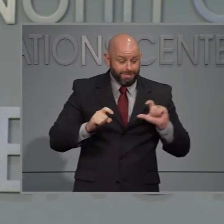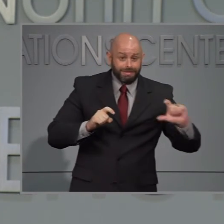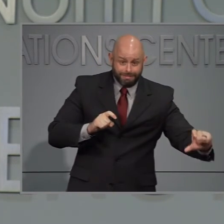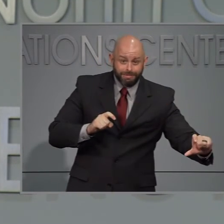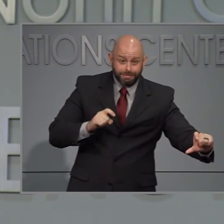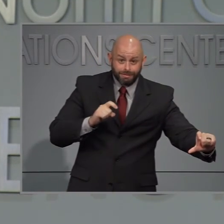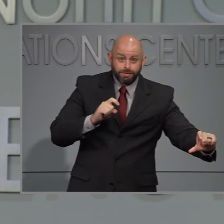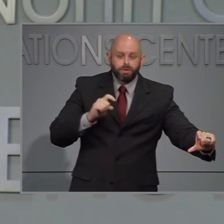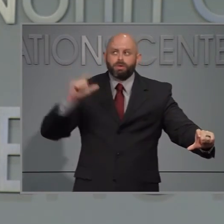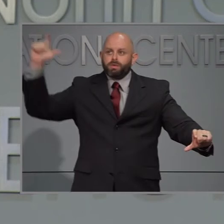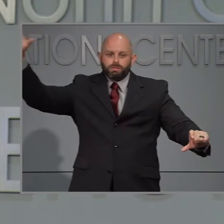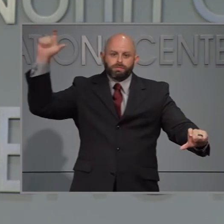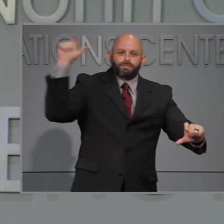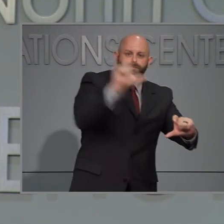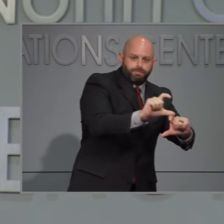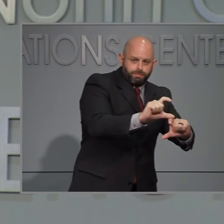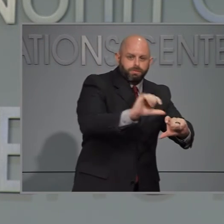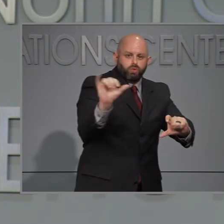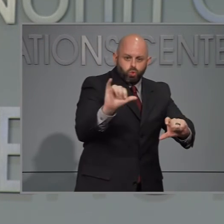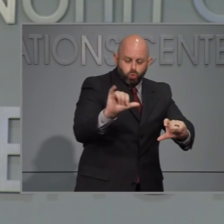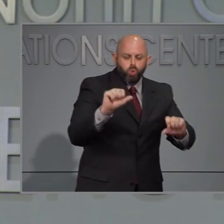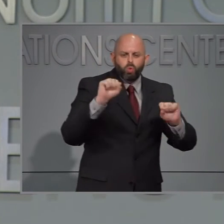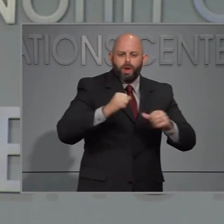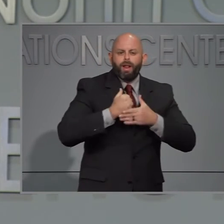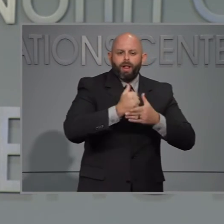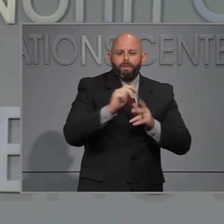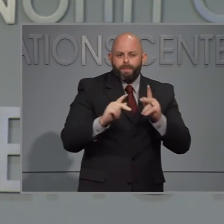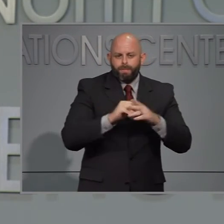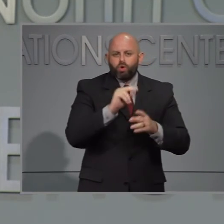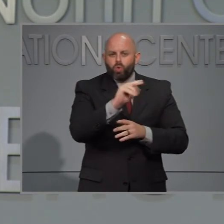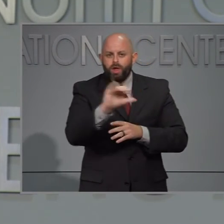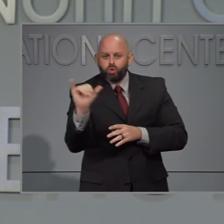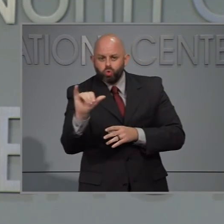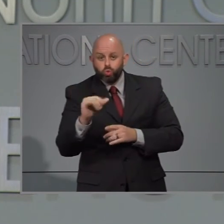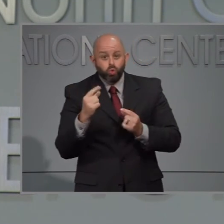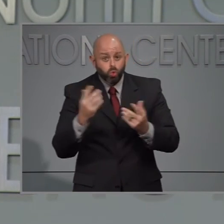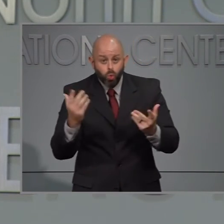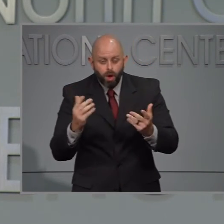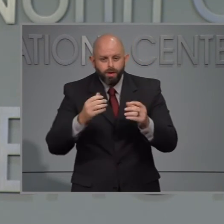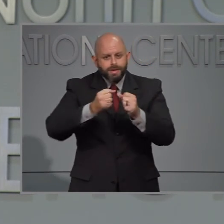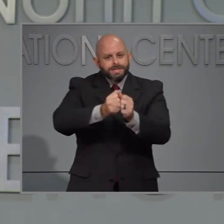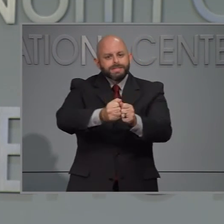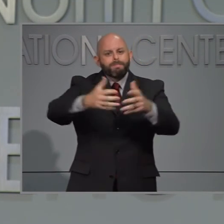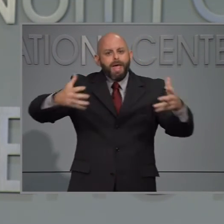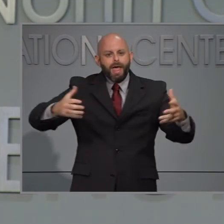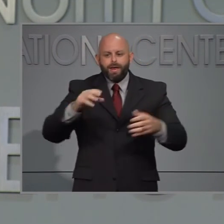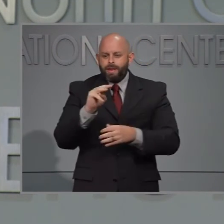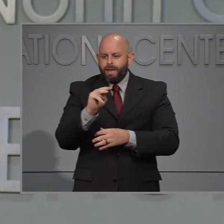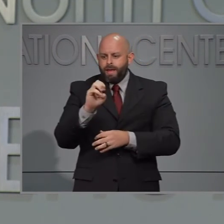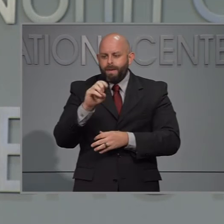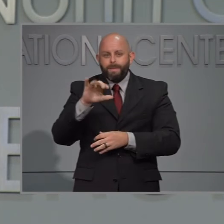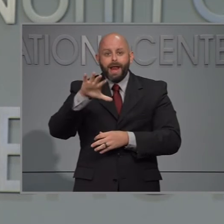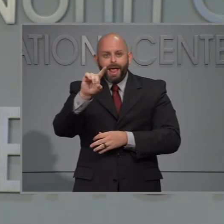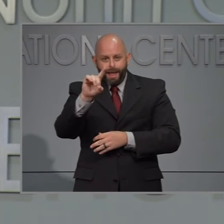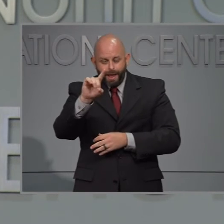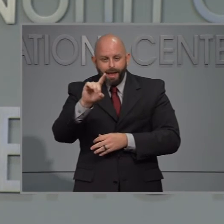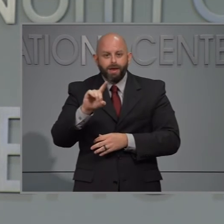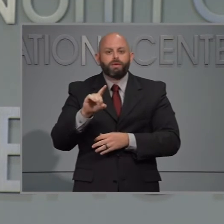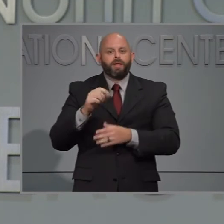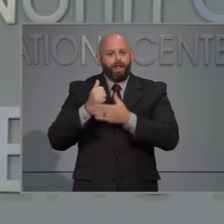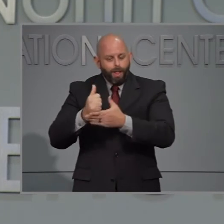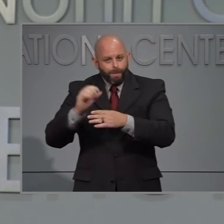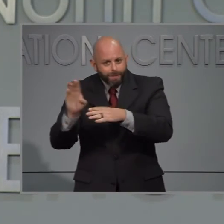personas que están trabajando, expandir Medicaid, que ayudaría a todos los negocios con sus seguros médicos.